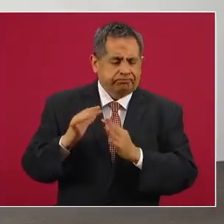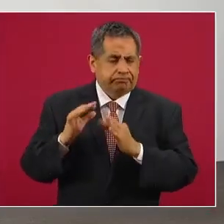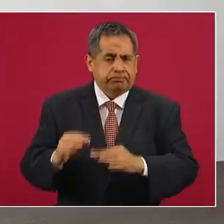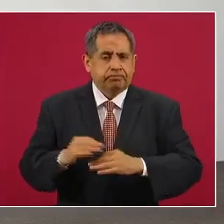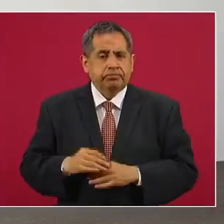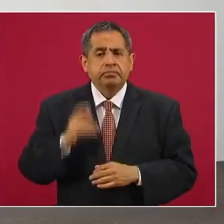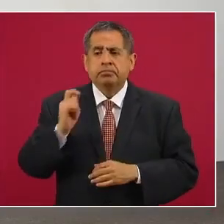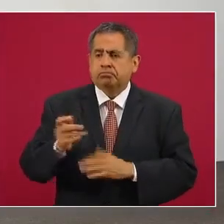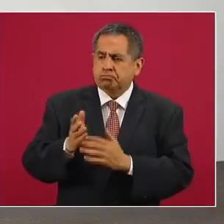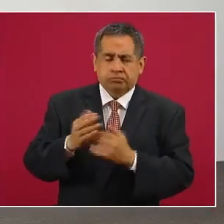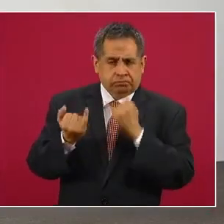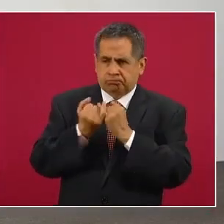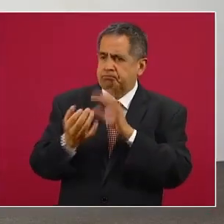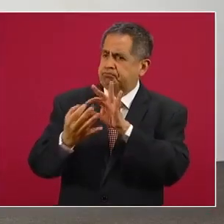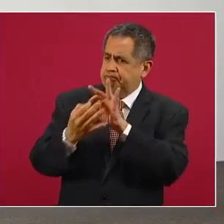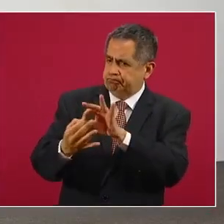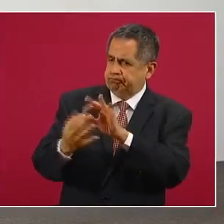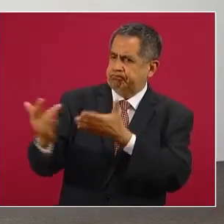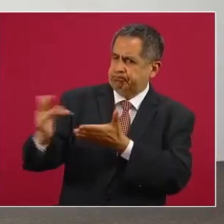siendo leal al pueblo,